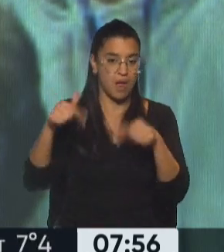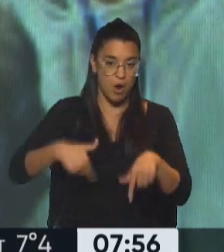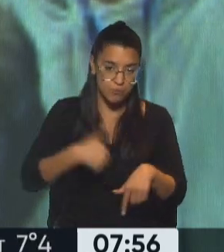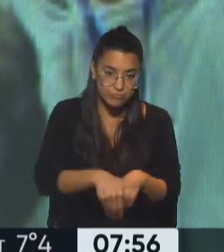complicado